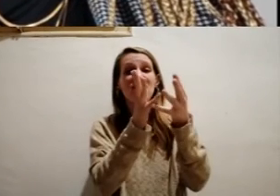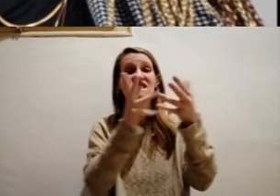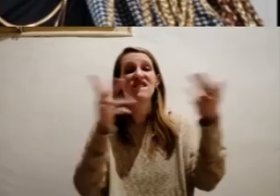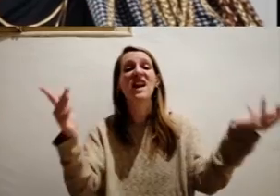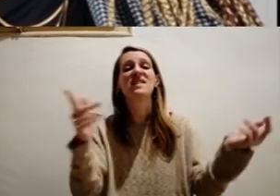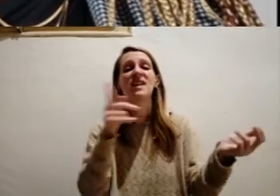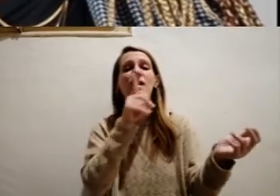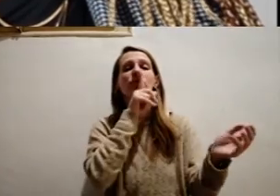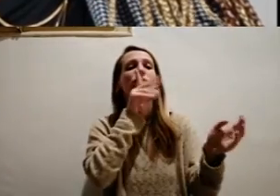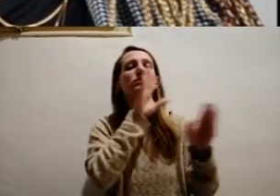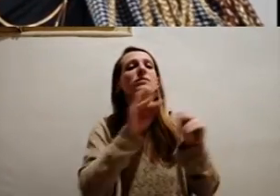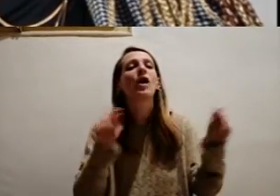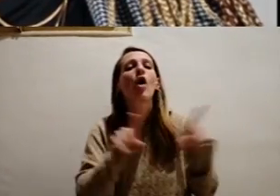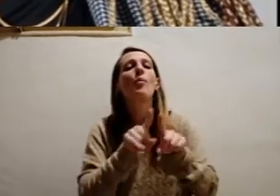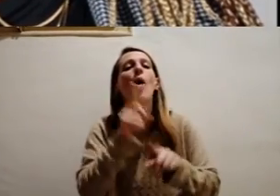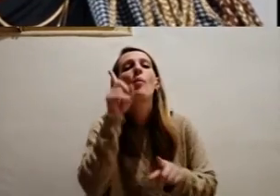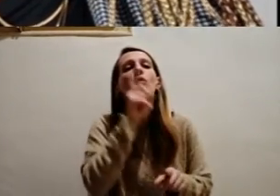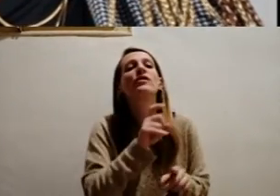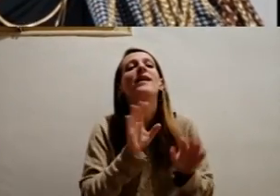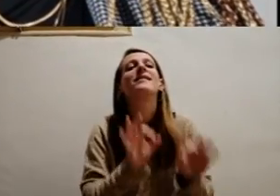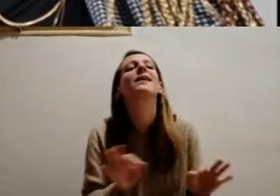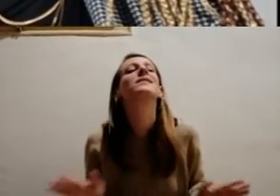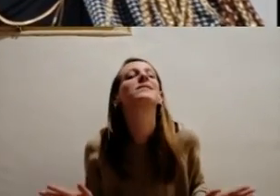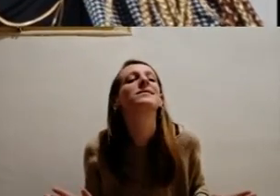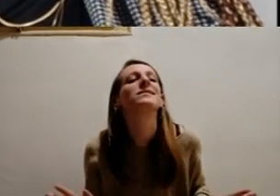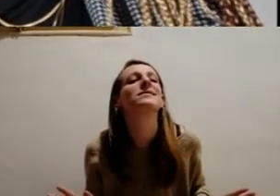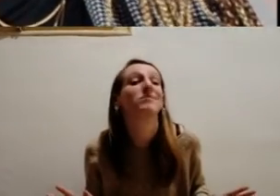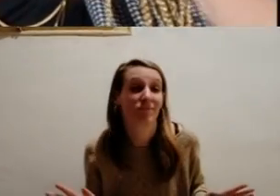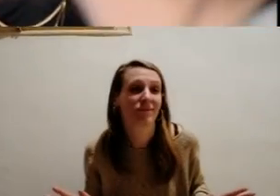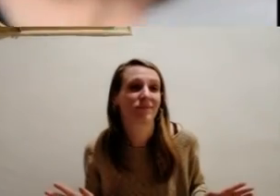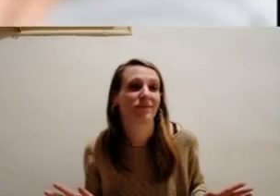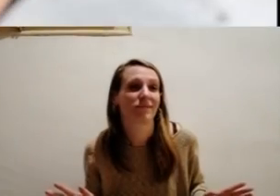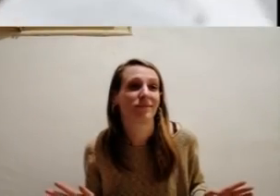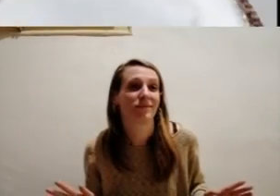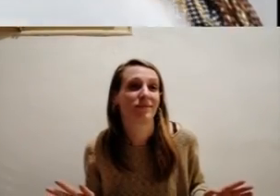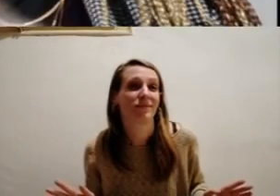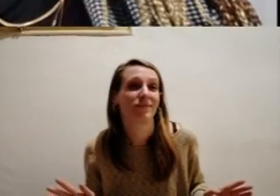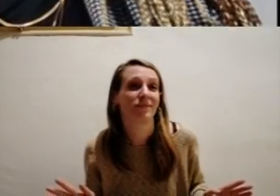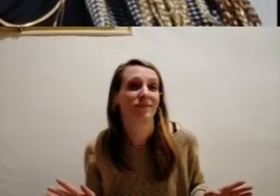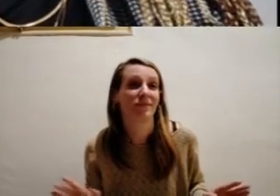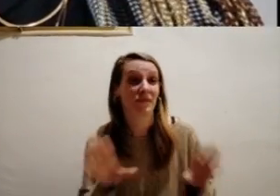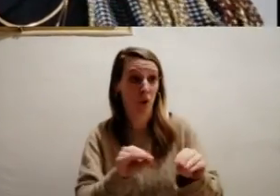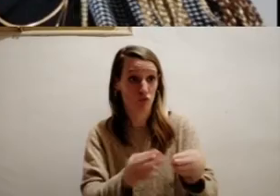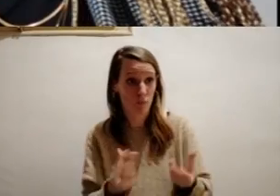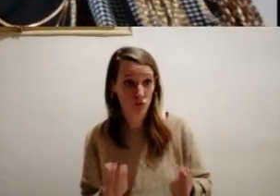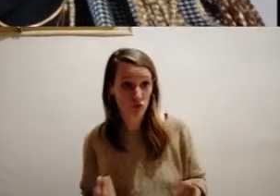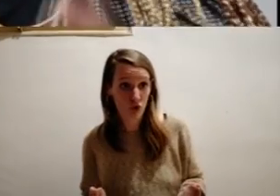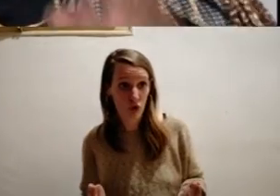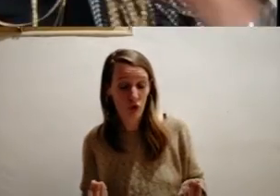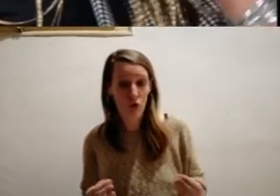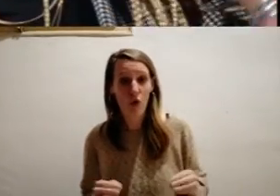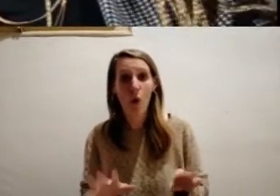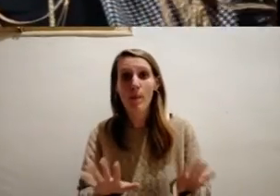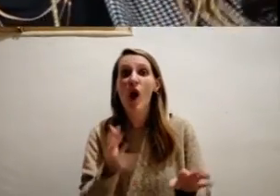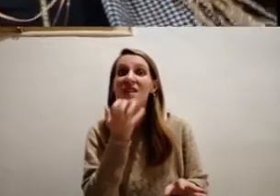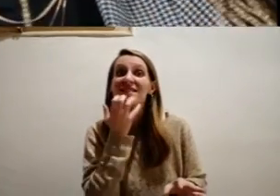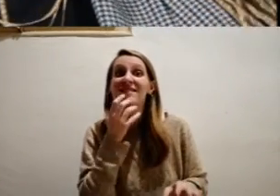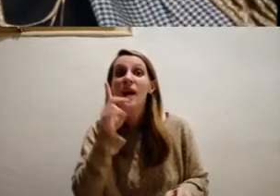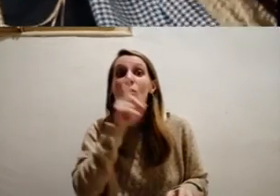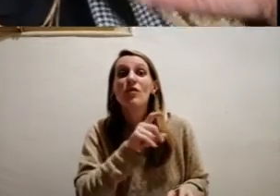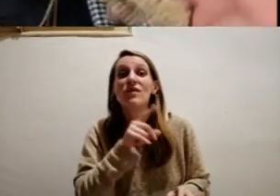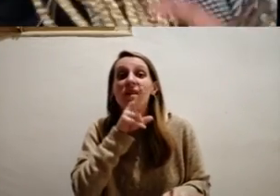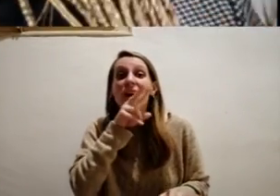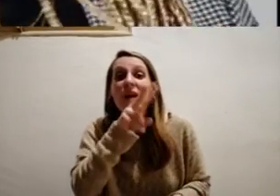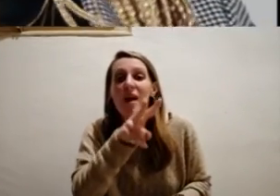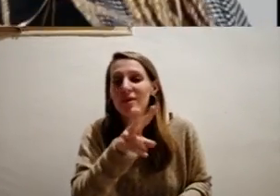Siempre está el dicho, ¿no? Calladas como buenas putas, ¿no? Calladas como putas. Eso es lo que más se usa, ¿no? Pero si las